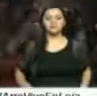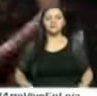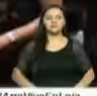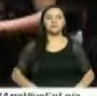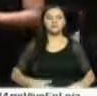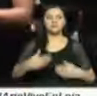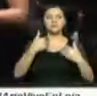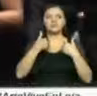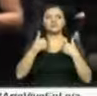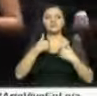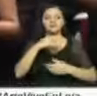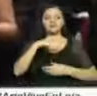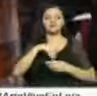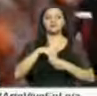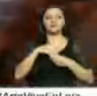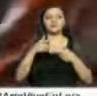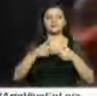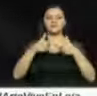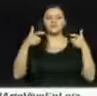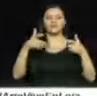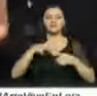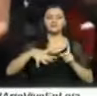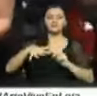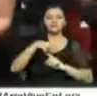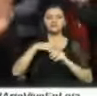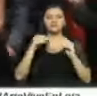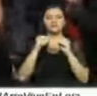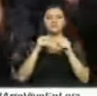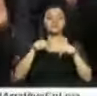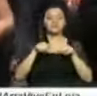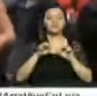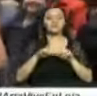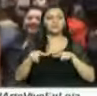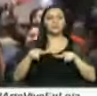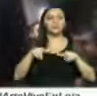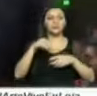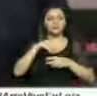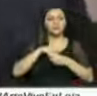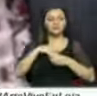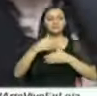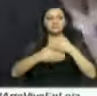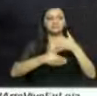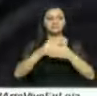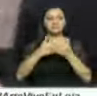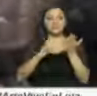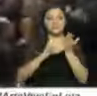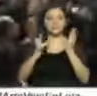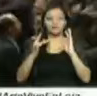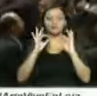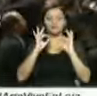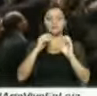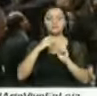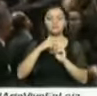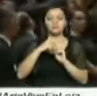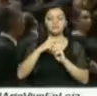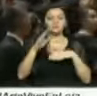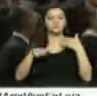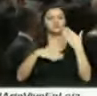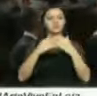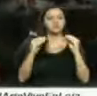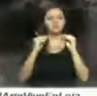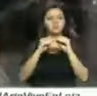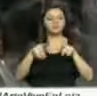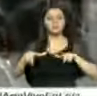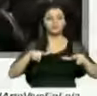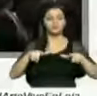el más grande del país en estos momentos, con una tecnología de punta y además con